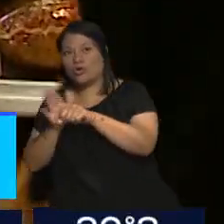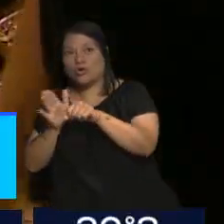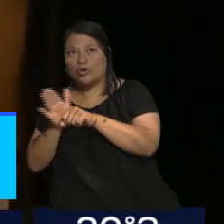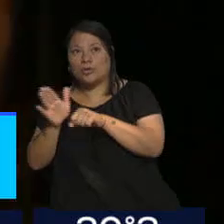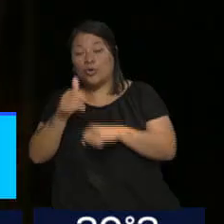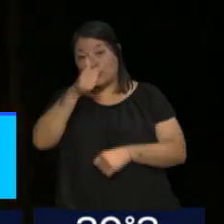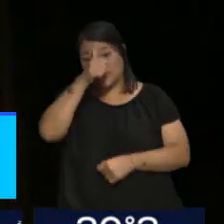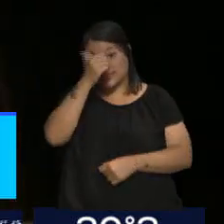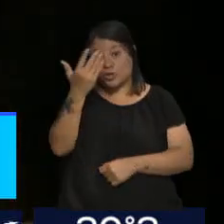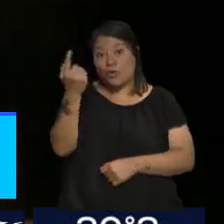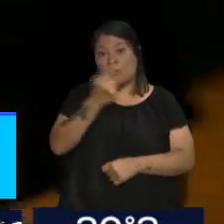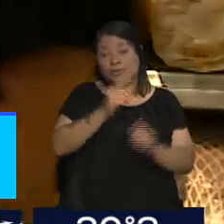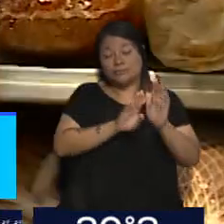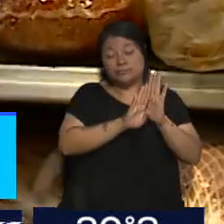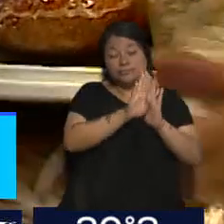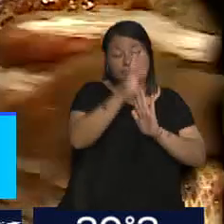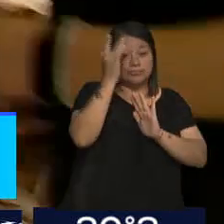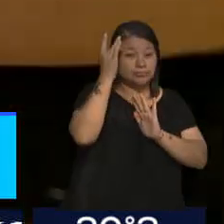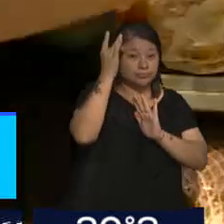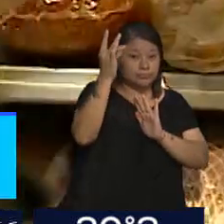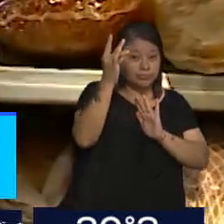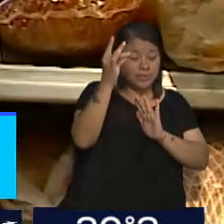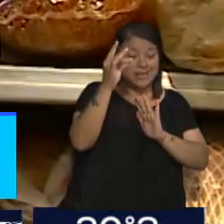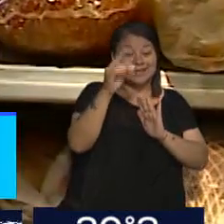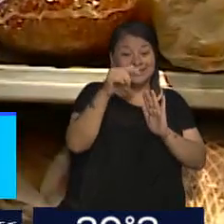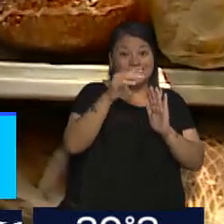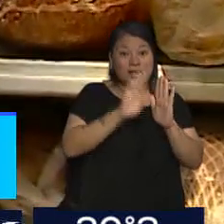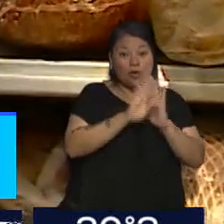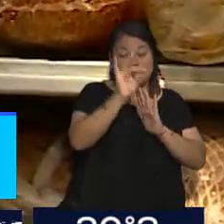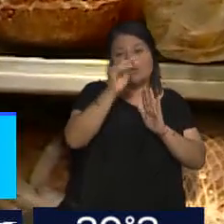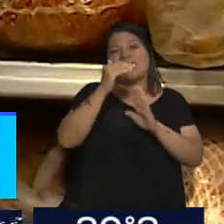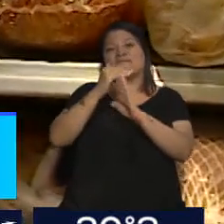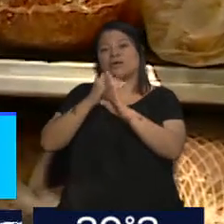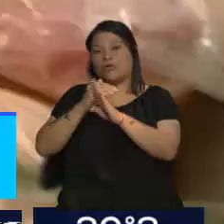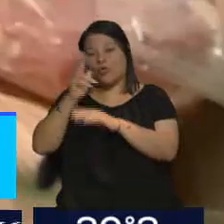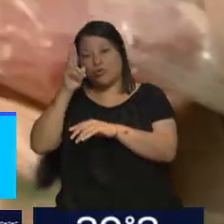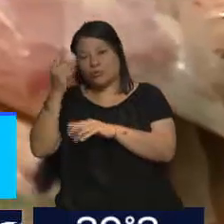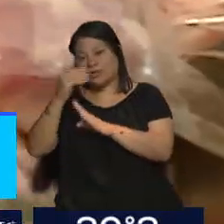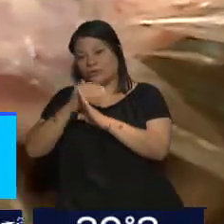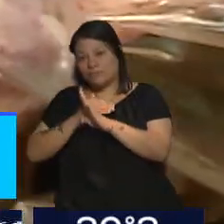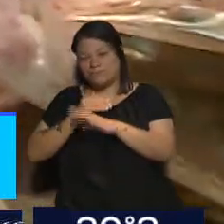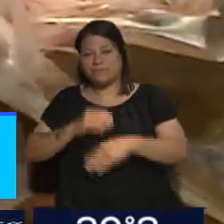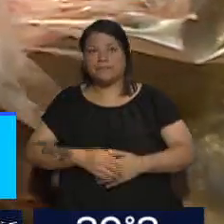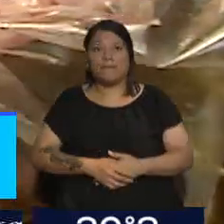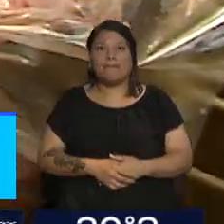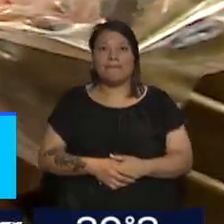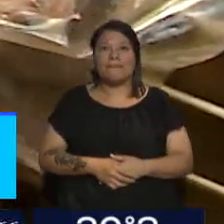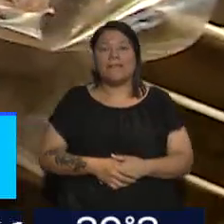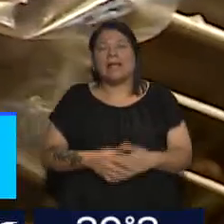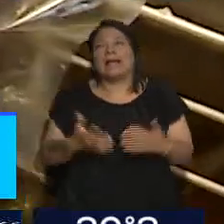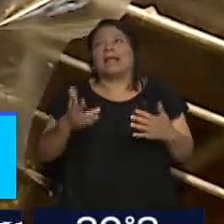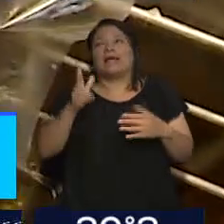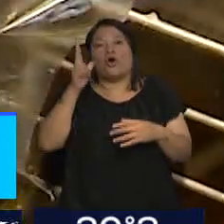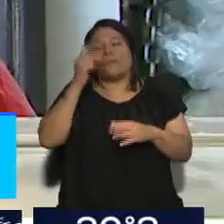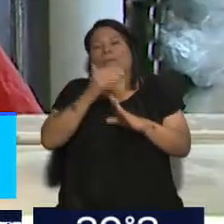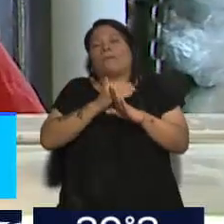un 65% y desde el inicio de ese aumento ahora ha bajado un 8%. O sea, no es muy